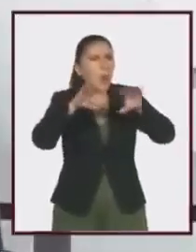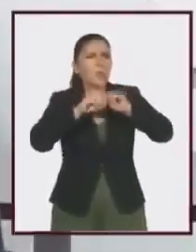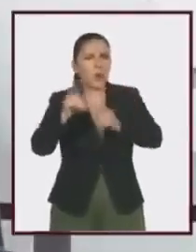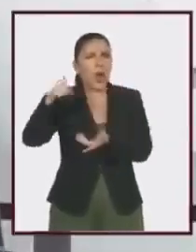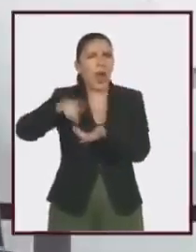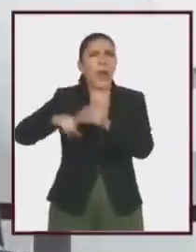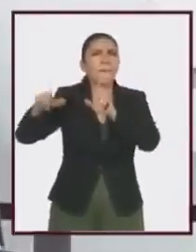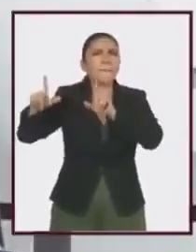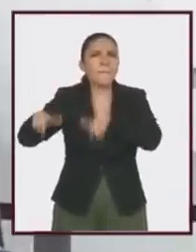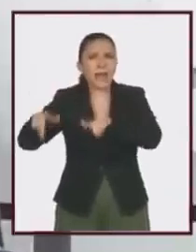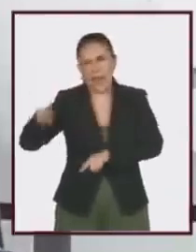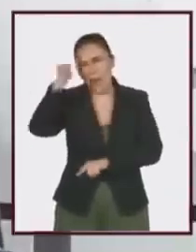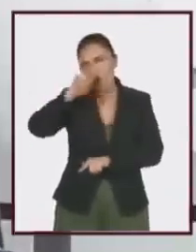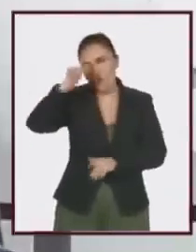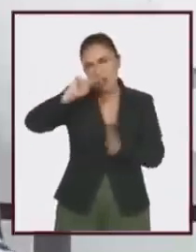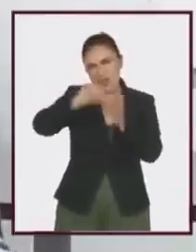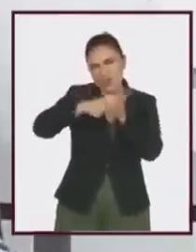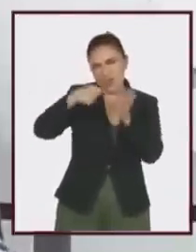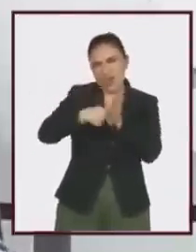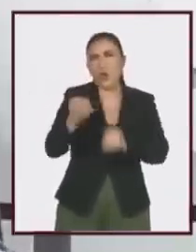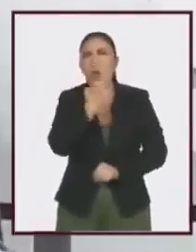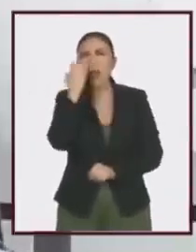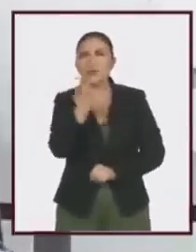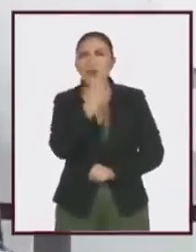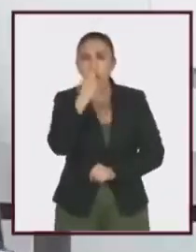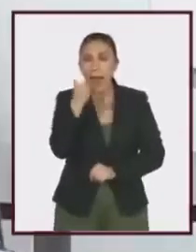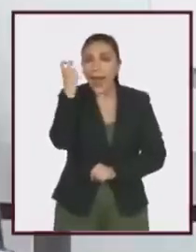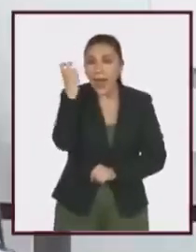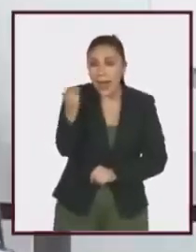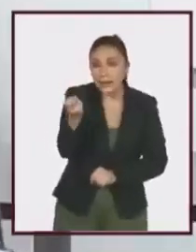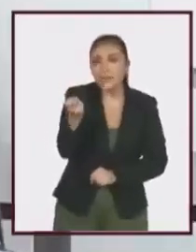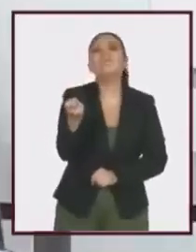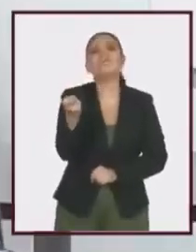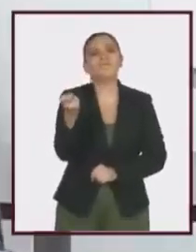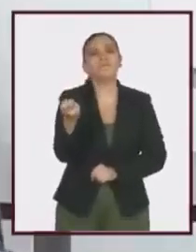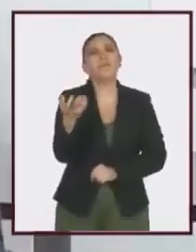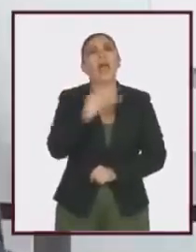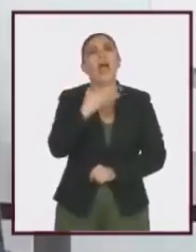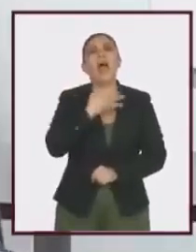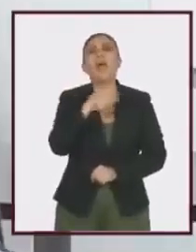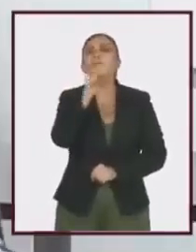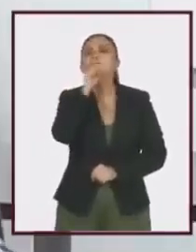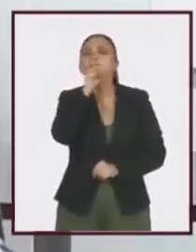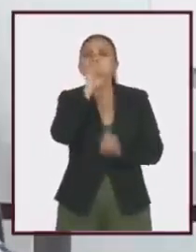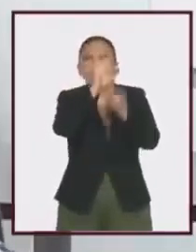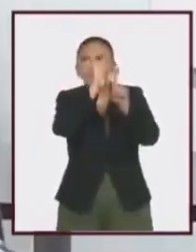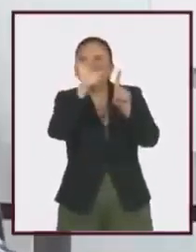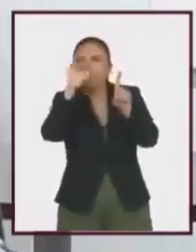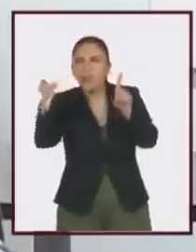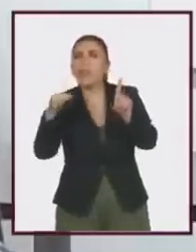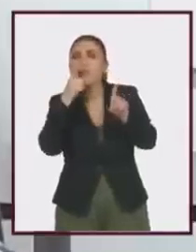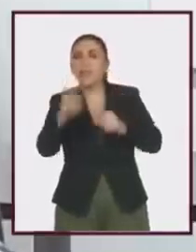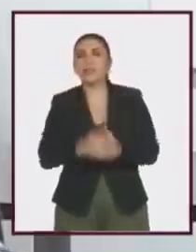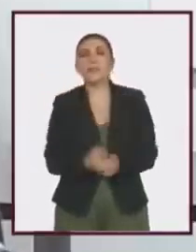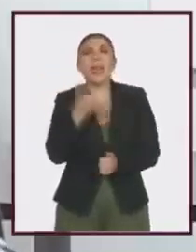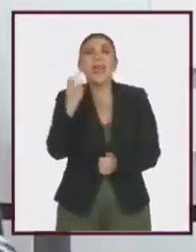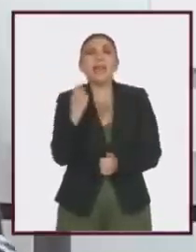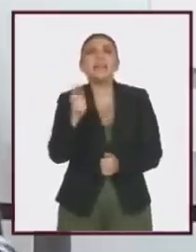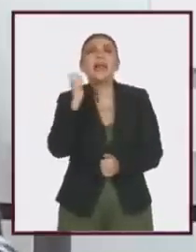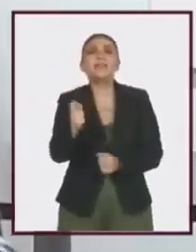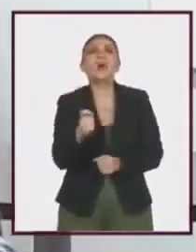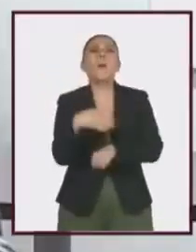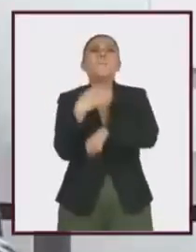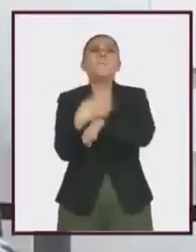página de los consejos técnicos escolares, tienen una leyenda que dice avance del programa